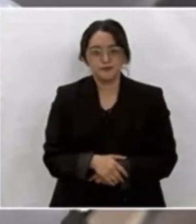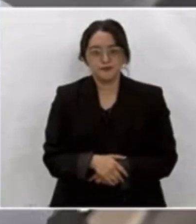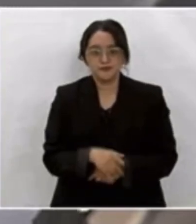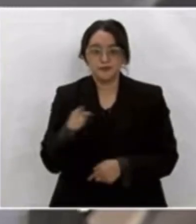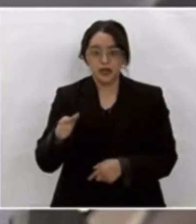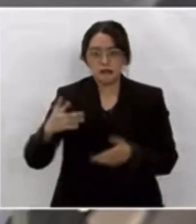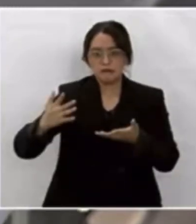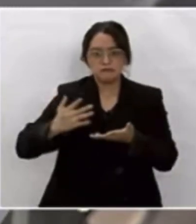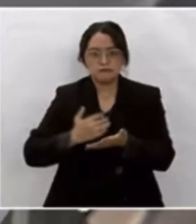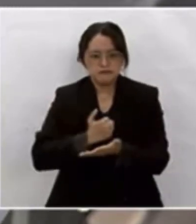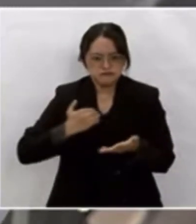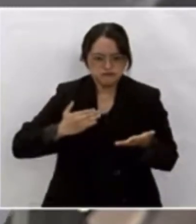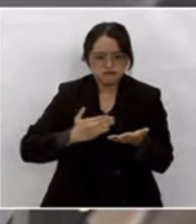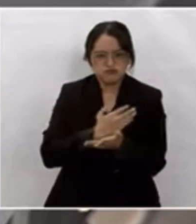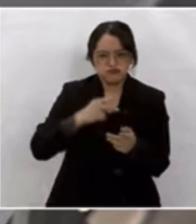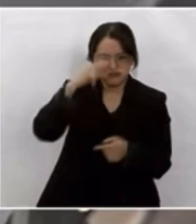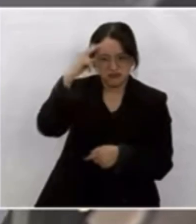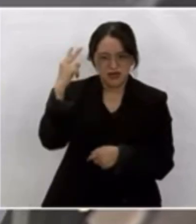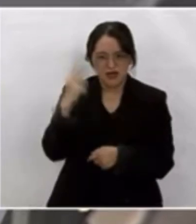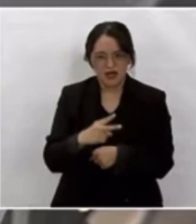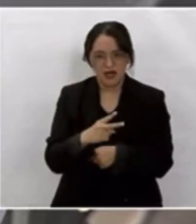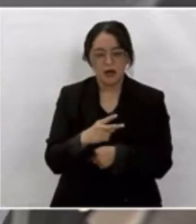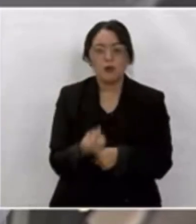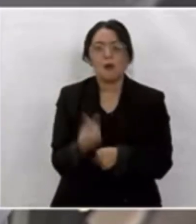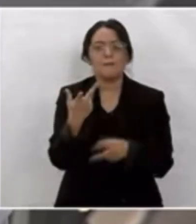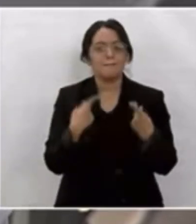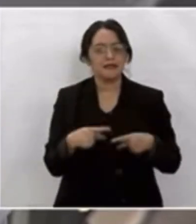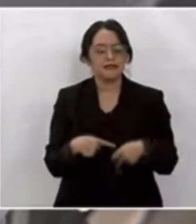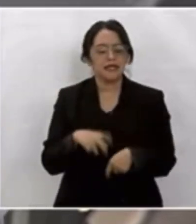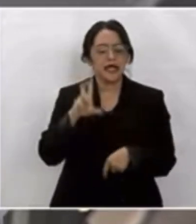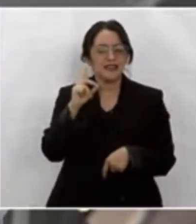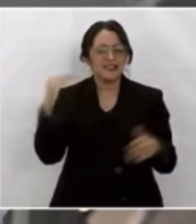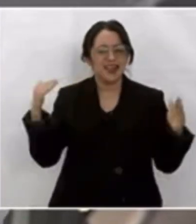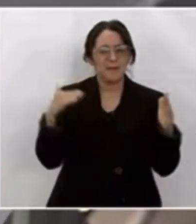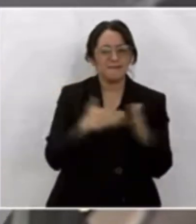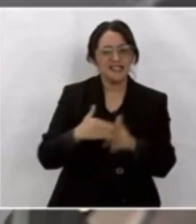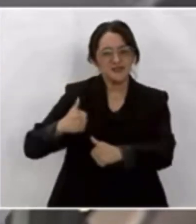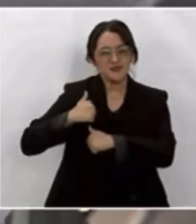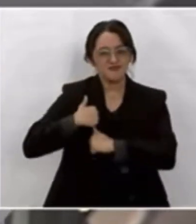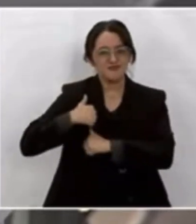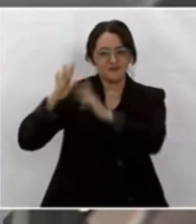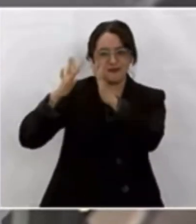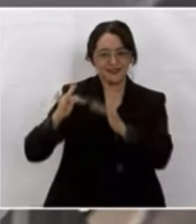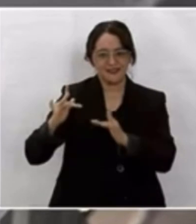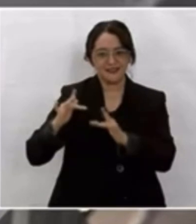nuestro país cerca de 30,000 soldados franceses.